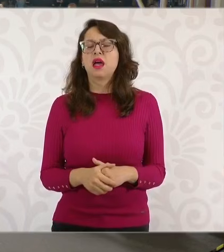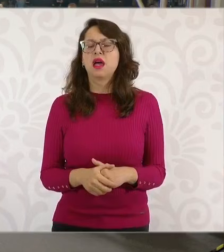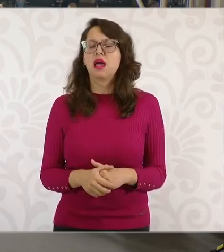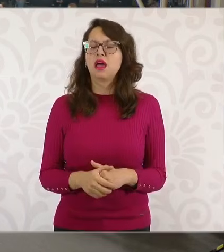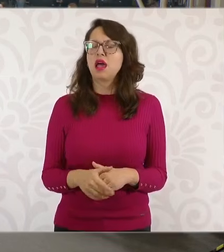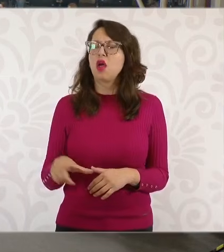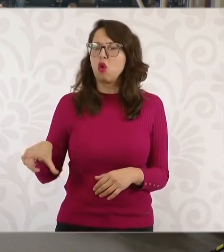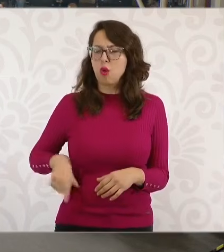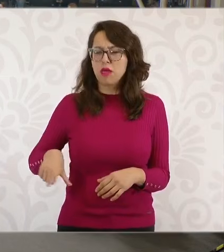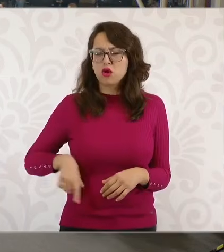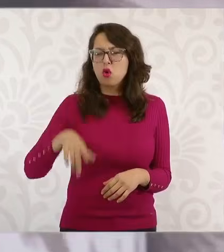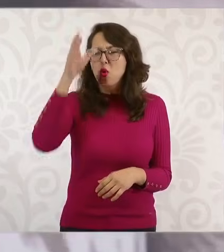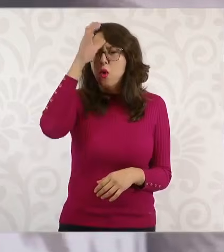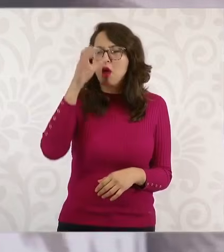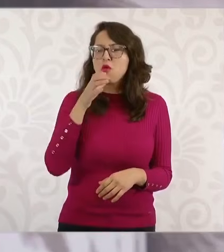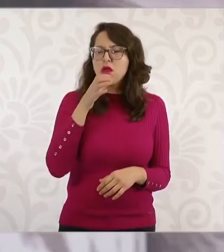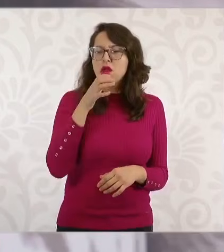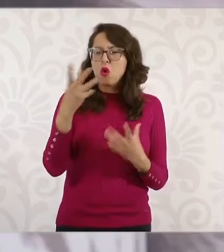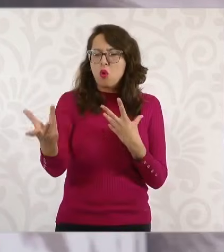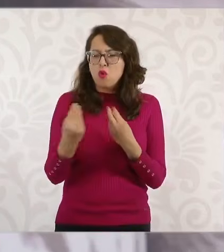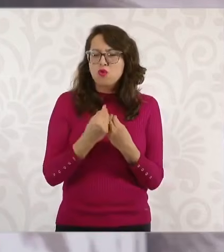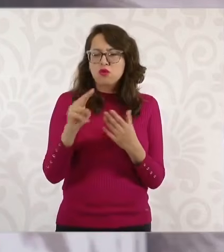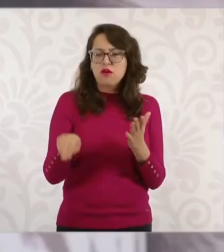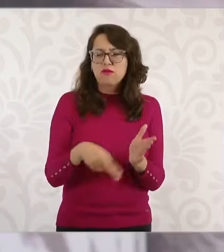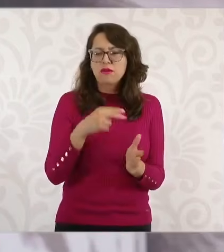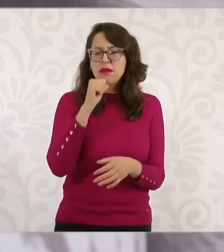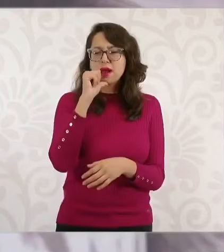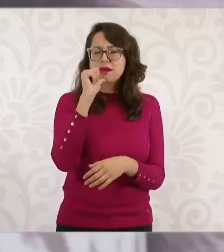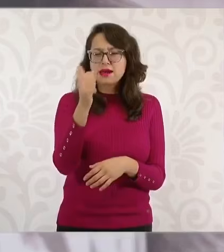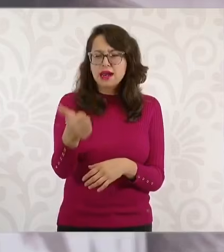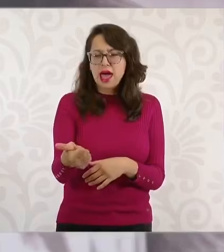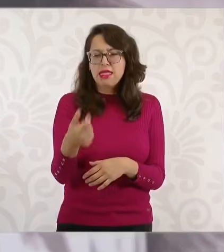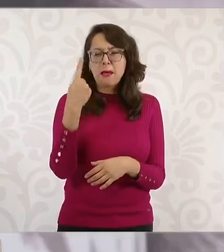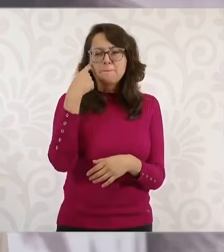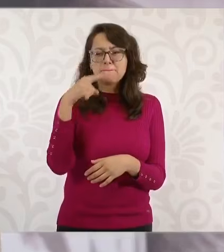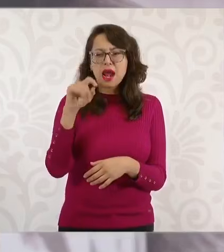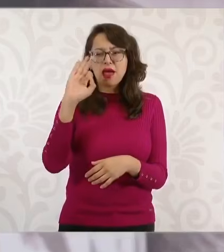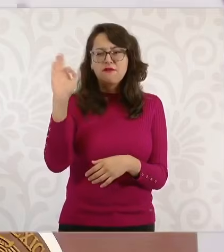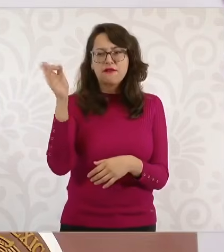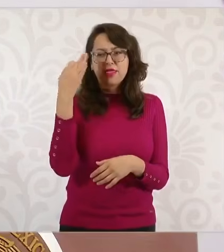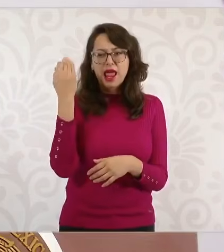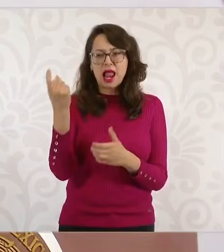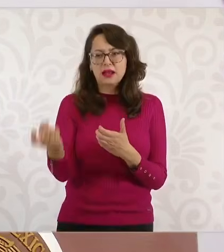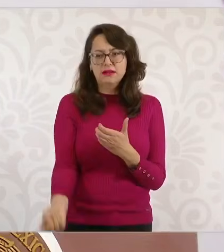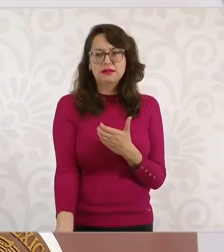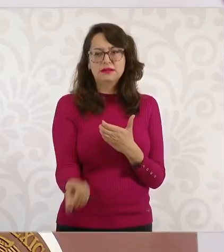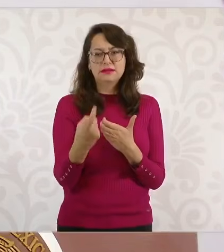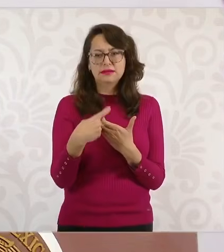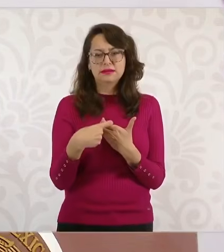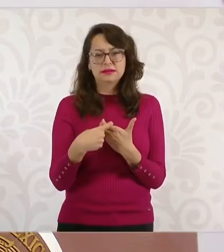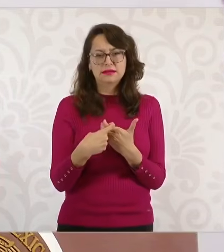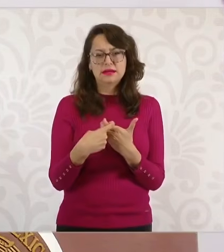del estado de Coahuila no ha firmado el convenio de transferencia y transición de la Secretaría de Salud del gobierno del